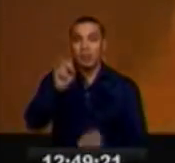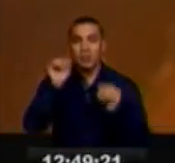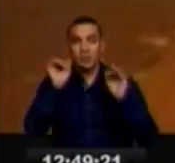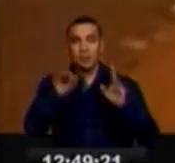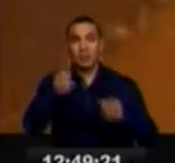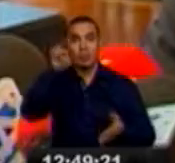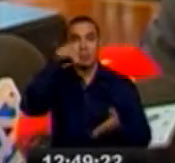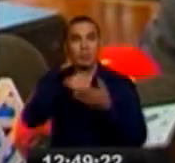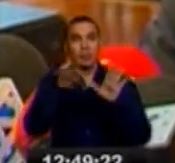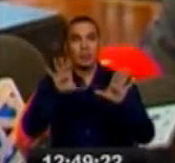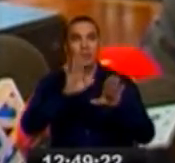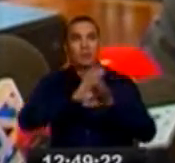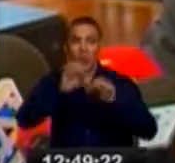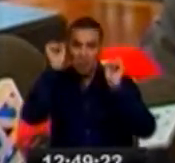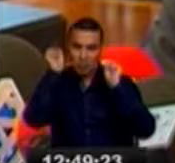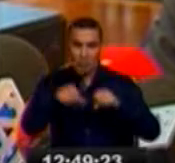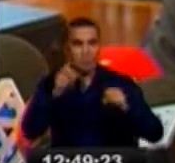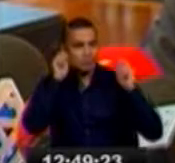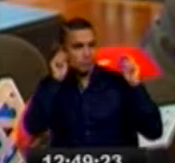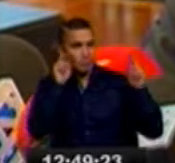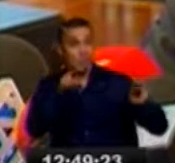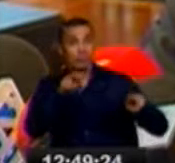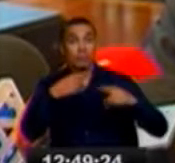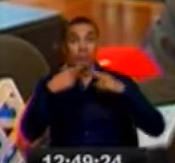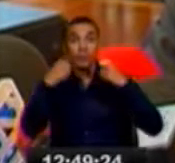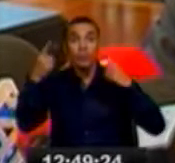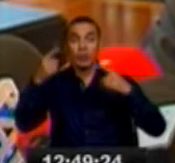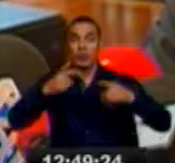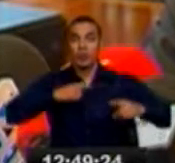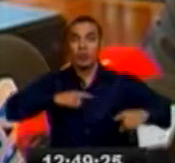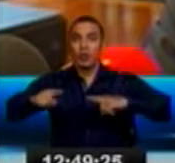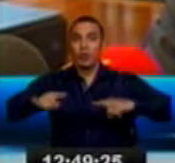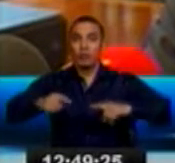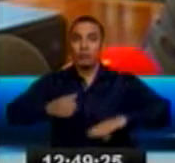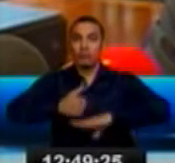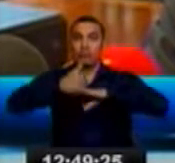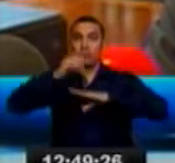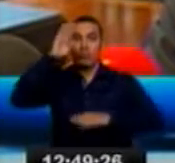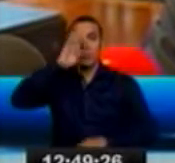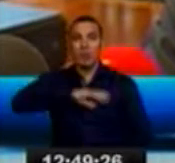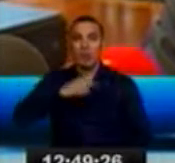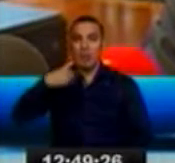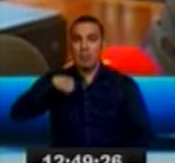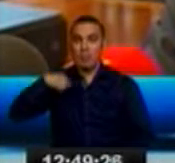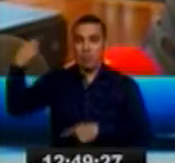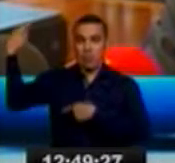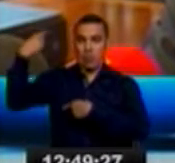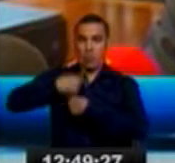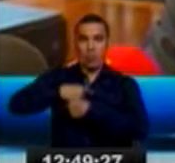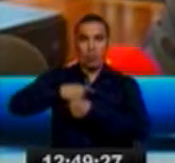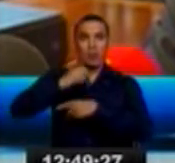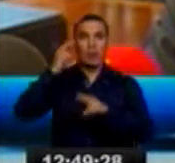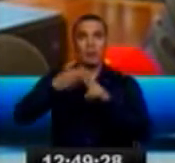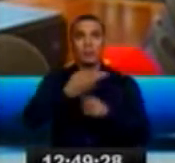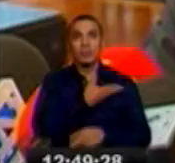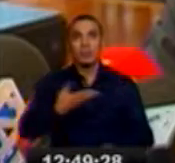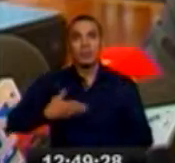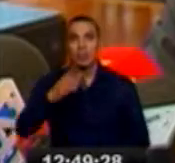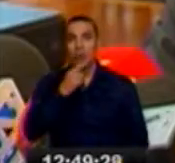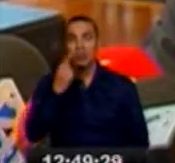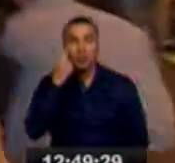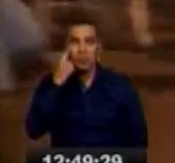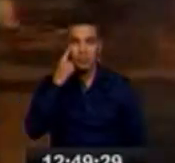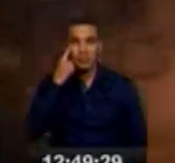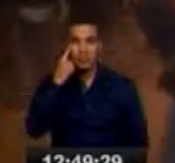2010. Ya se ha podido establecer por parte de la versión del señor general Luis Castro que él recibió una disposición del expresidente Rafael Correa